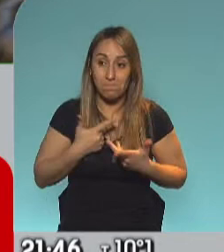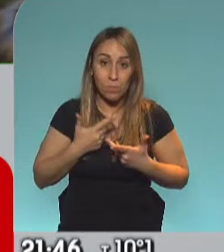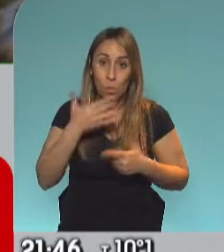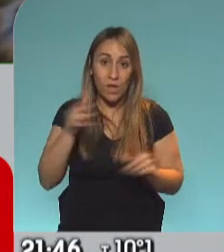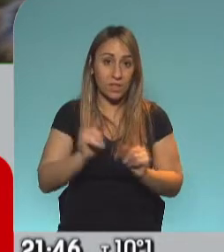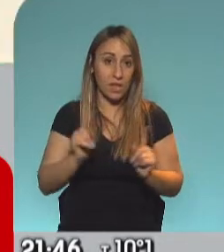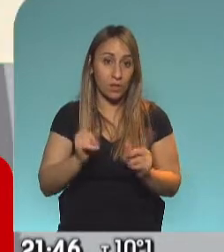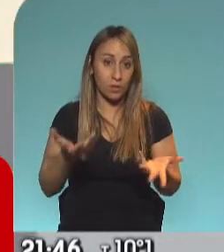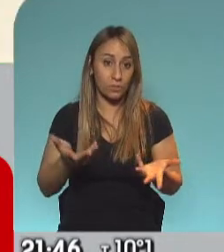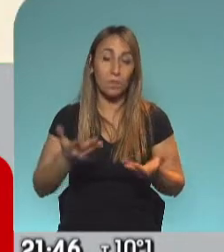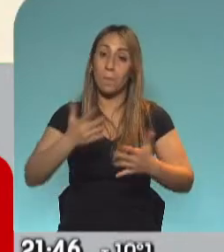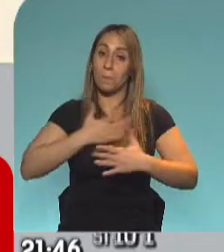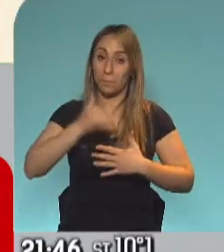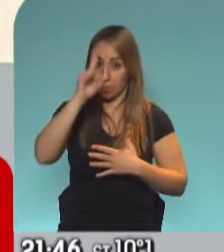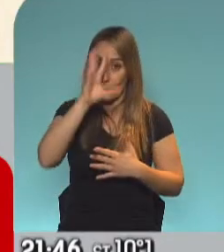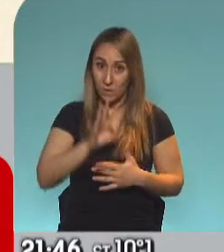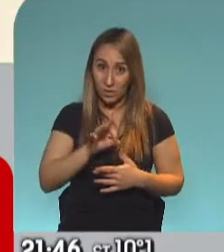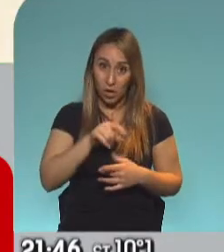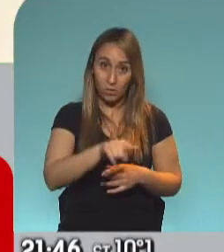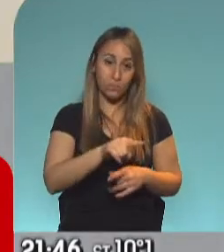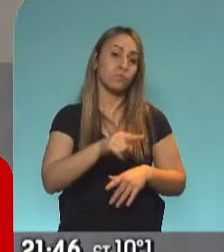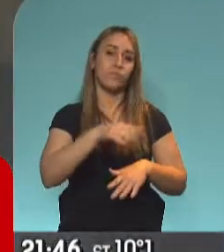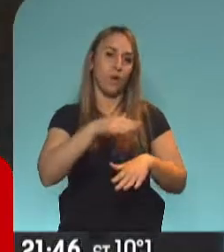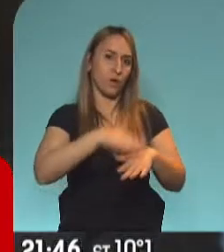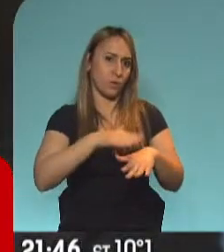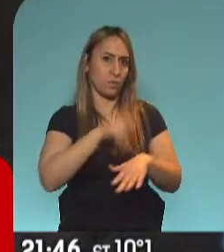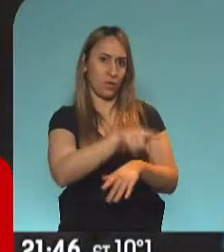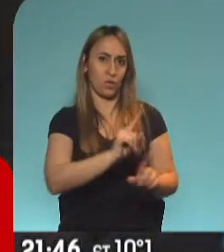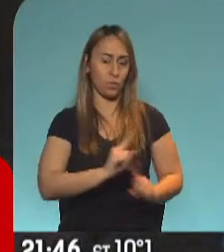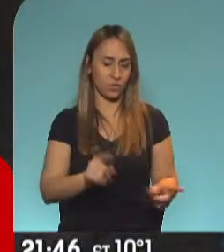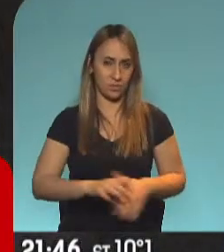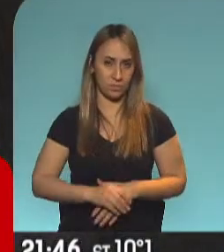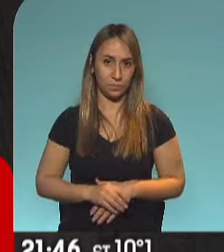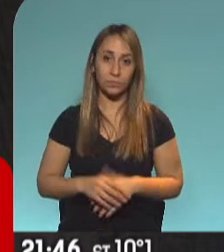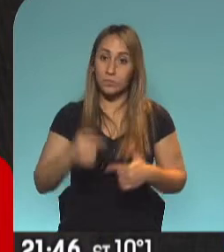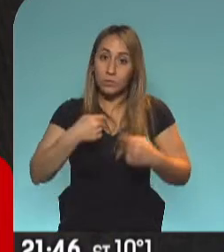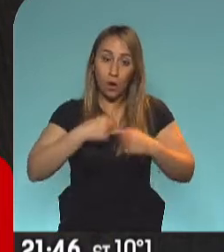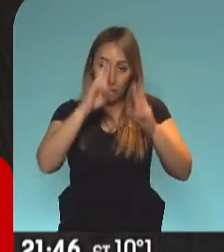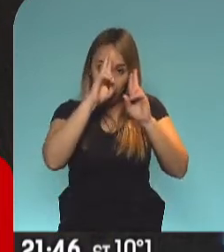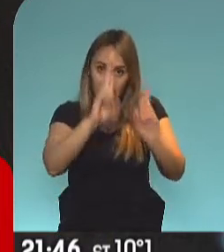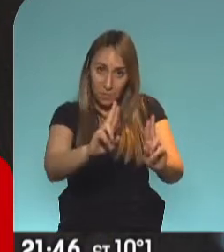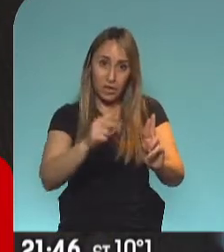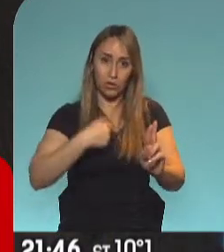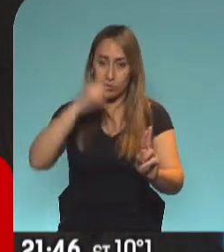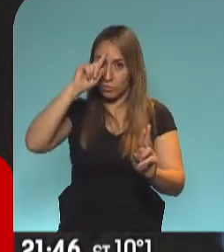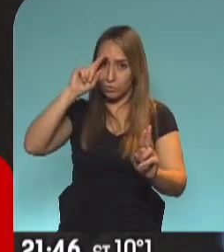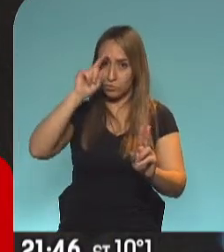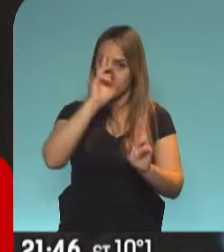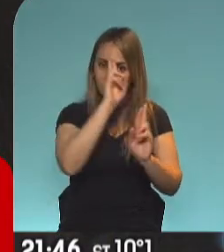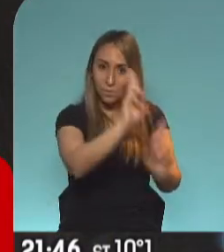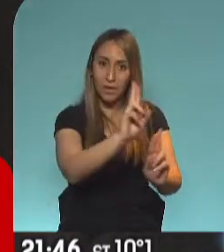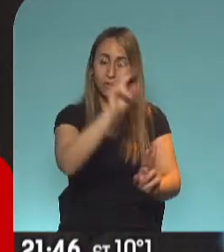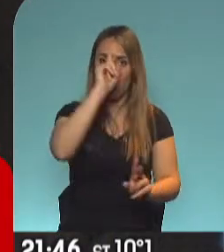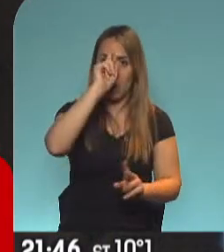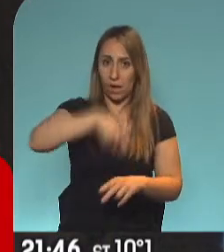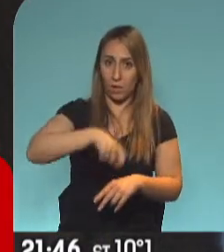lugar que, conforme a mi criterio, no es el lugar que corresponde. En realidad, respeto como como jurista, al doctor Rosenkranz, una persona con la